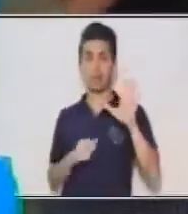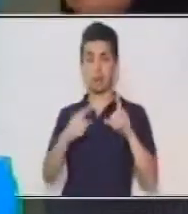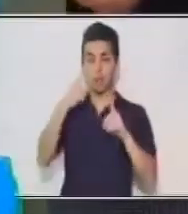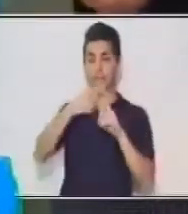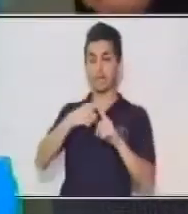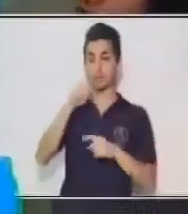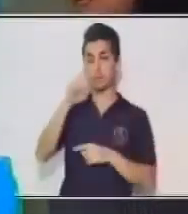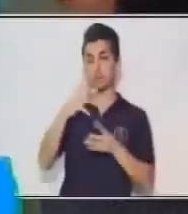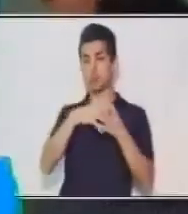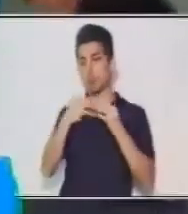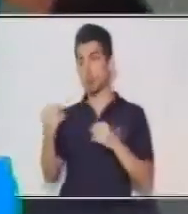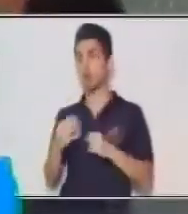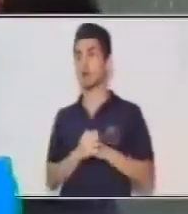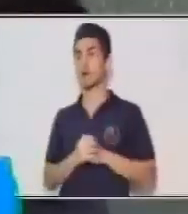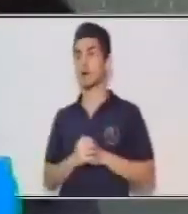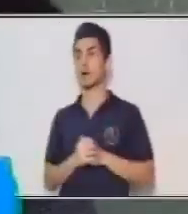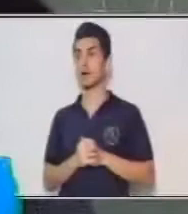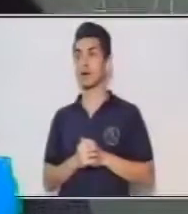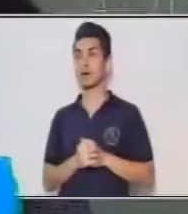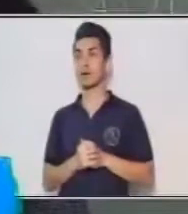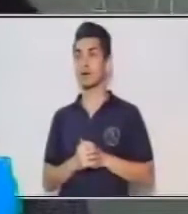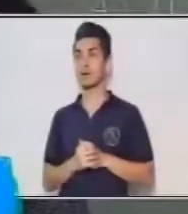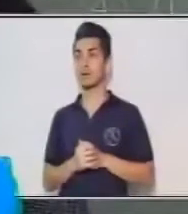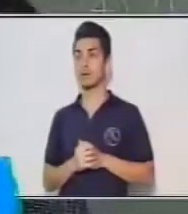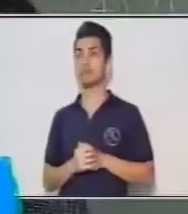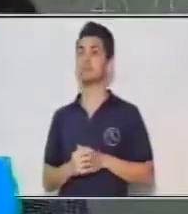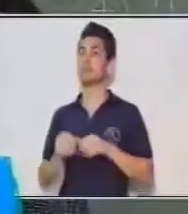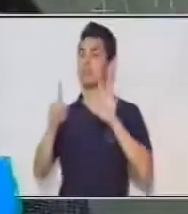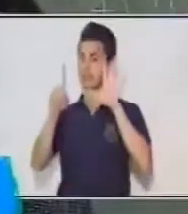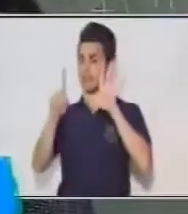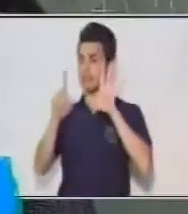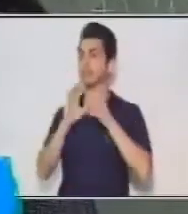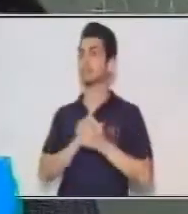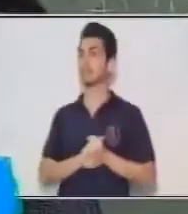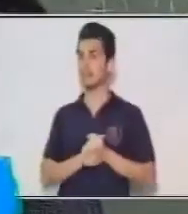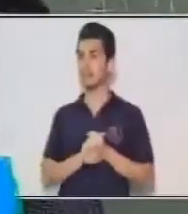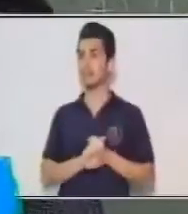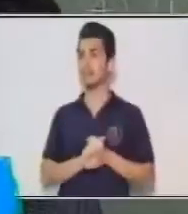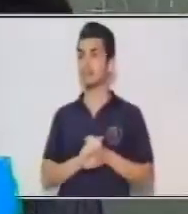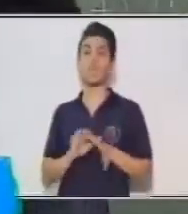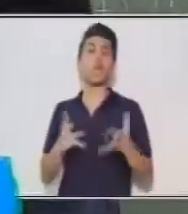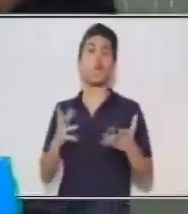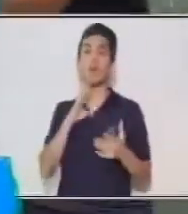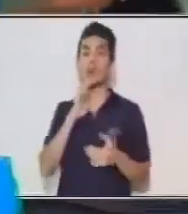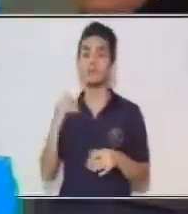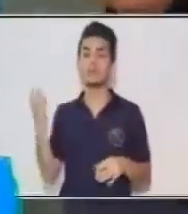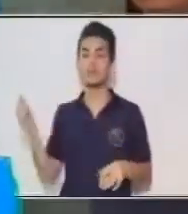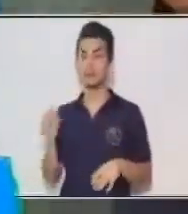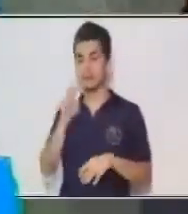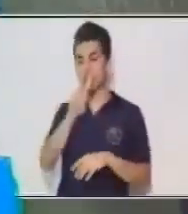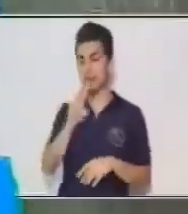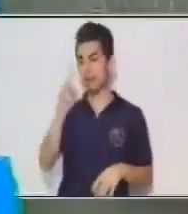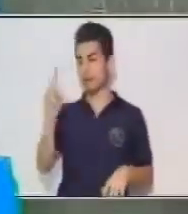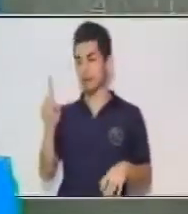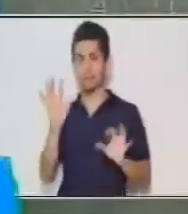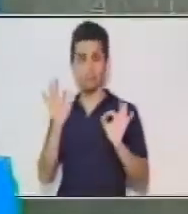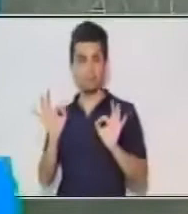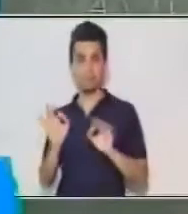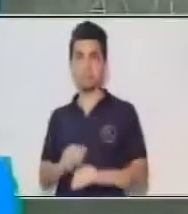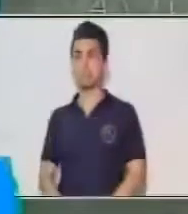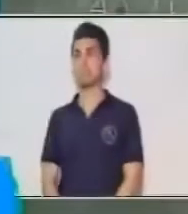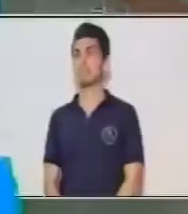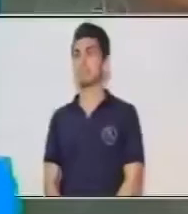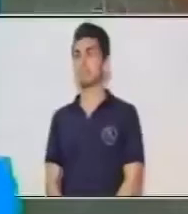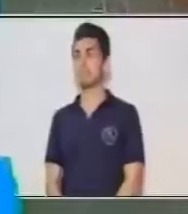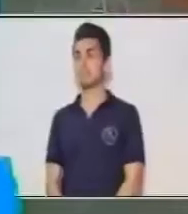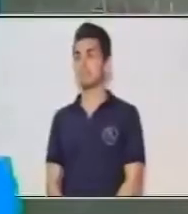Muy bien, te felicito. Tenemos 6. ¿Y cuál sería? De esta manera.